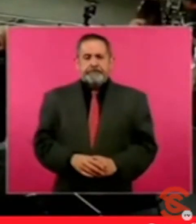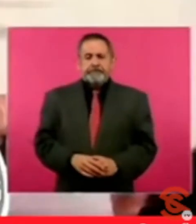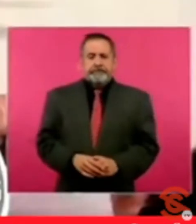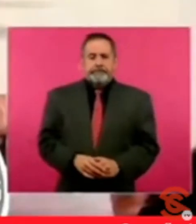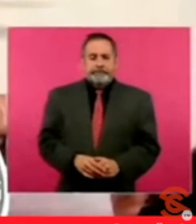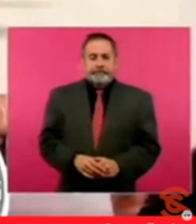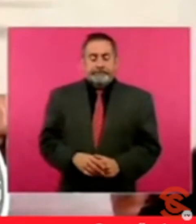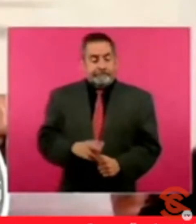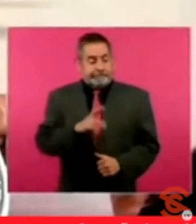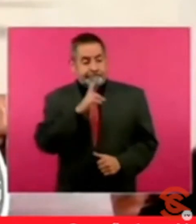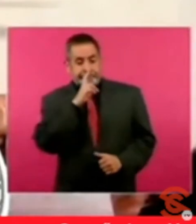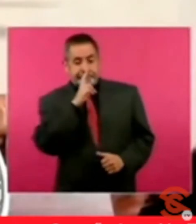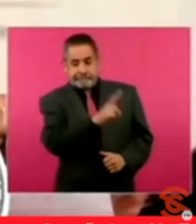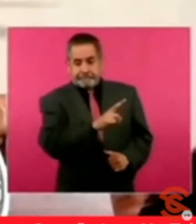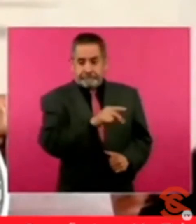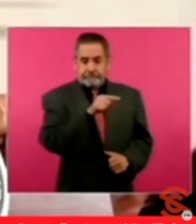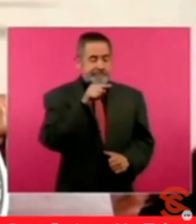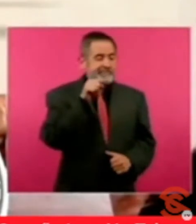le contesté al juez,